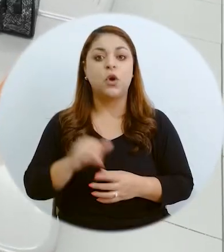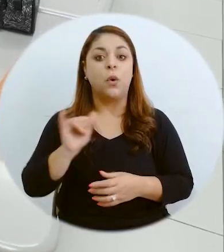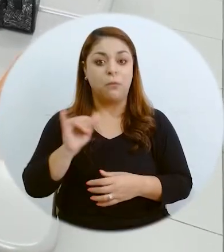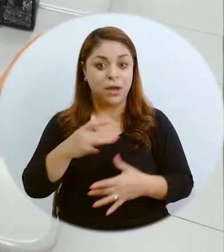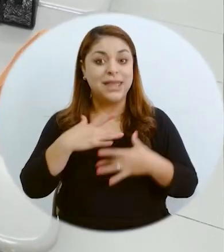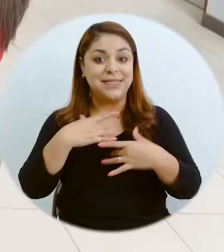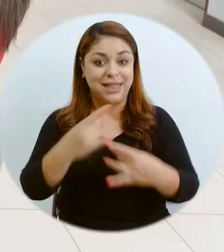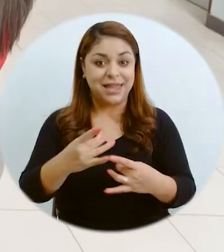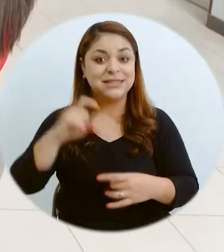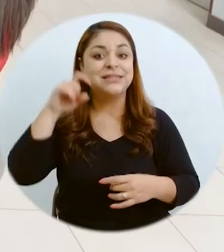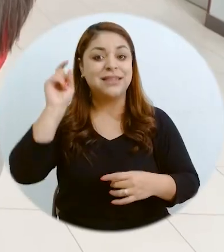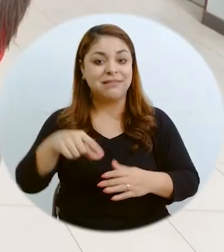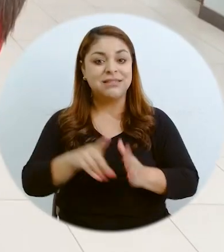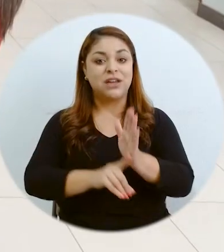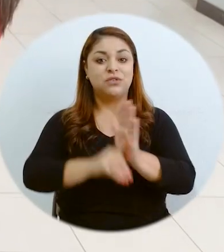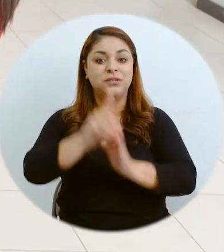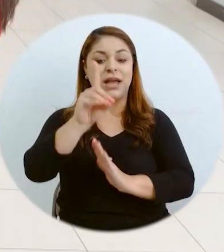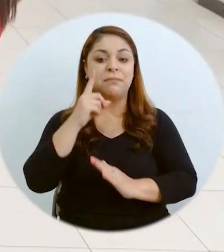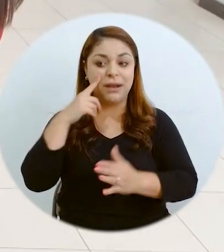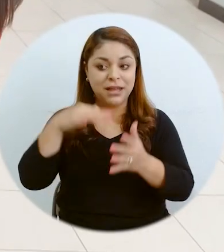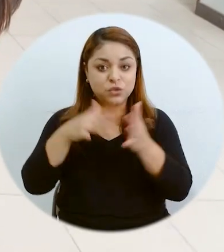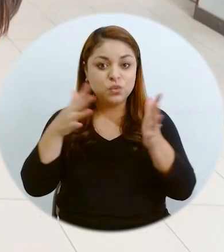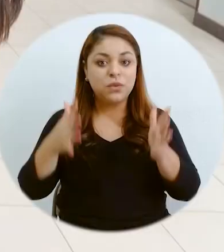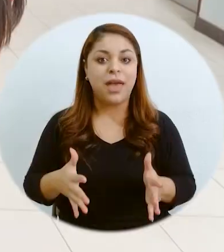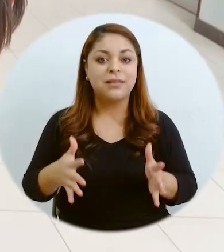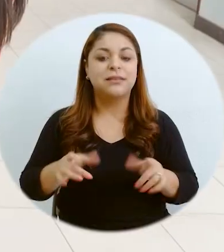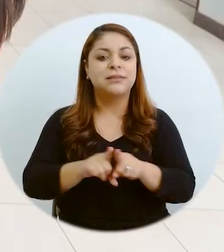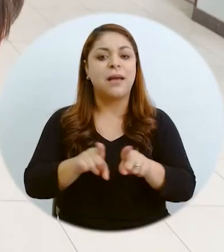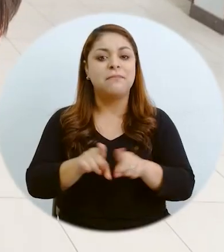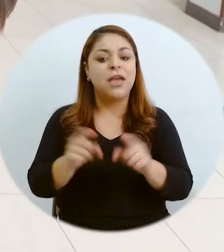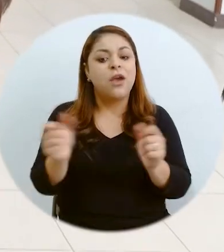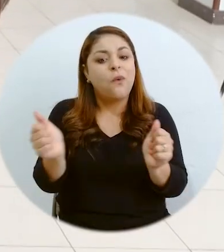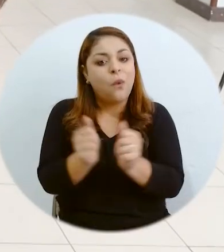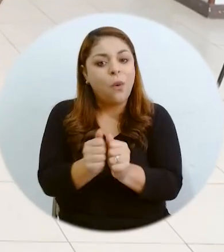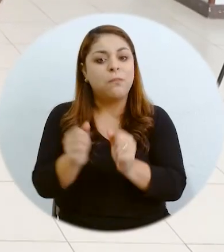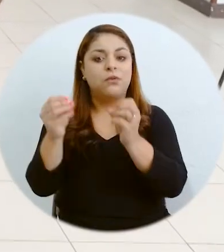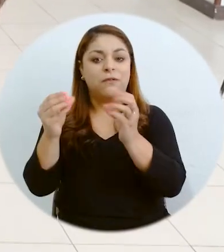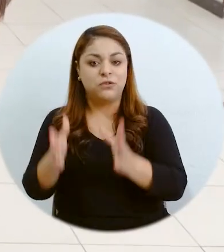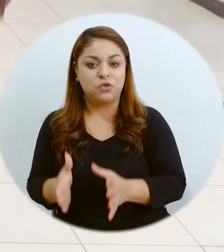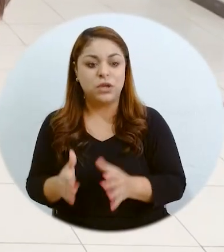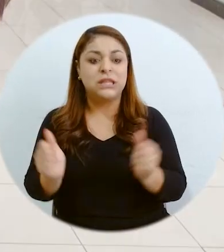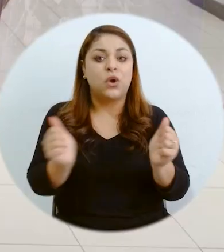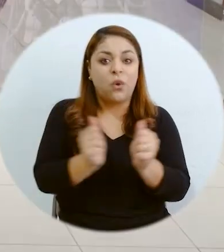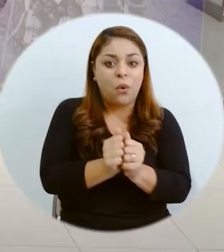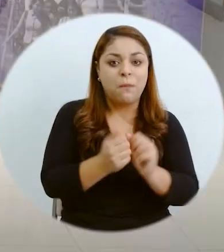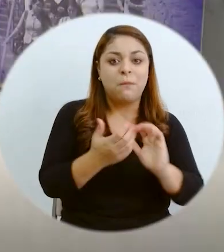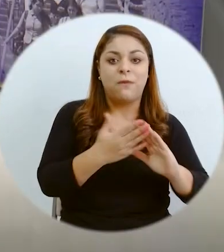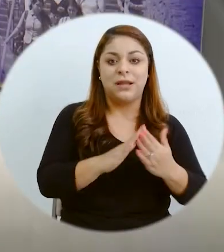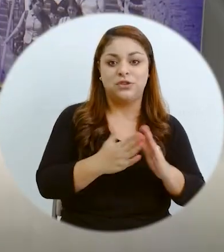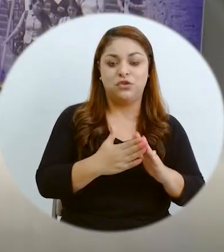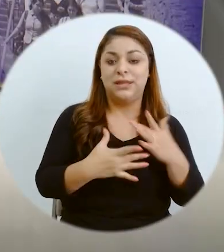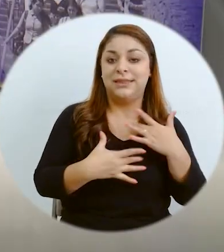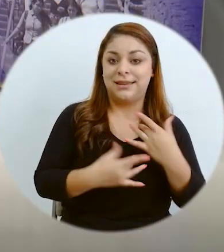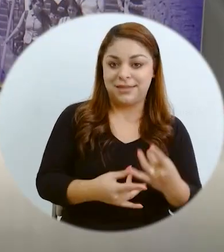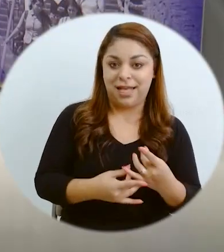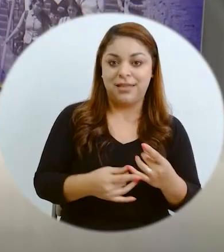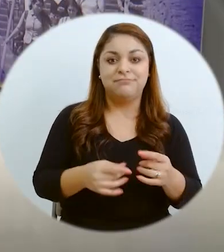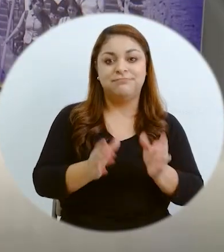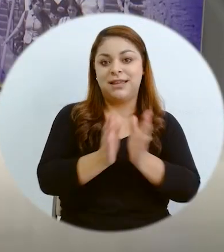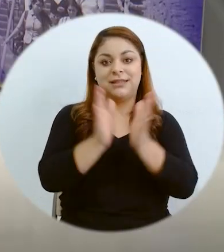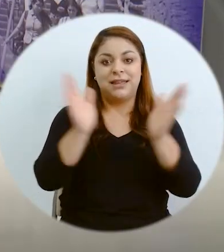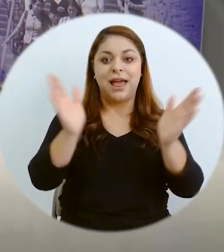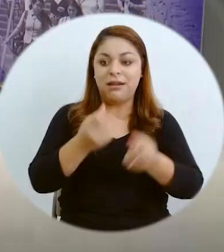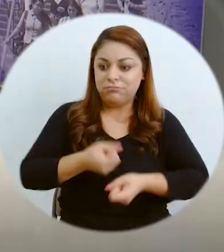vamos a ver, el interés que hay que desarrollar para que sean los estudiantes los que también, junto con los docentes y junto con la población interesada en